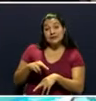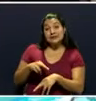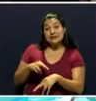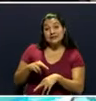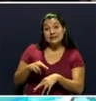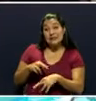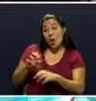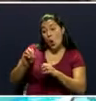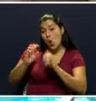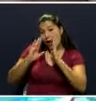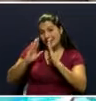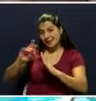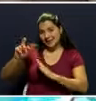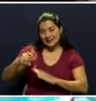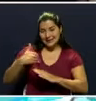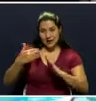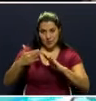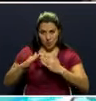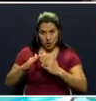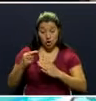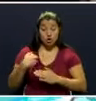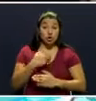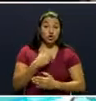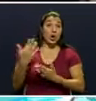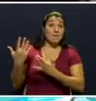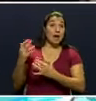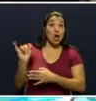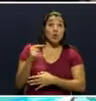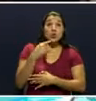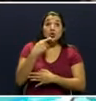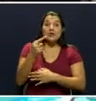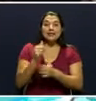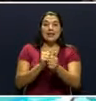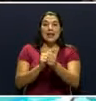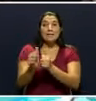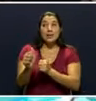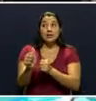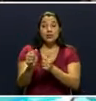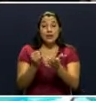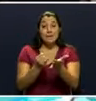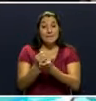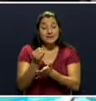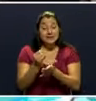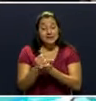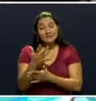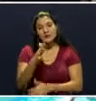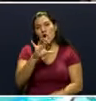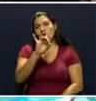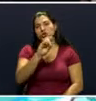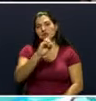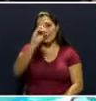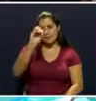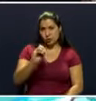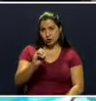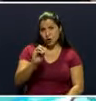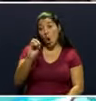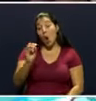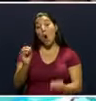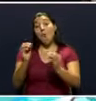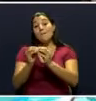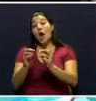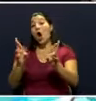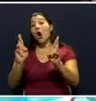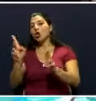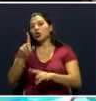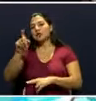población. Esperamos que, como dicen la mayoría de los estudios, un 80%, más del 80% no requieran ningún